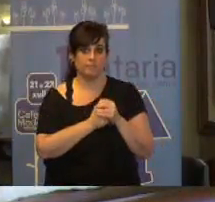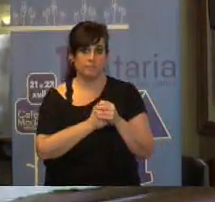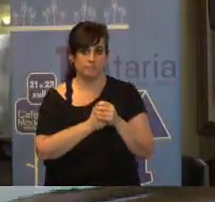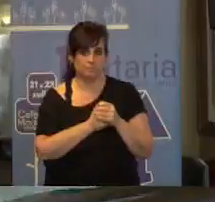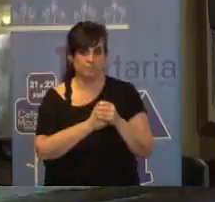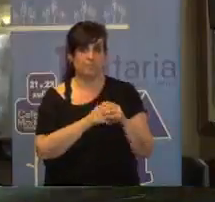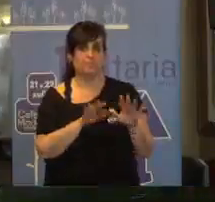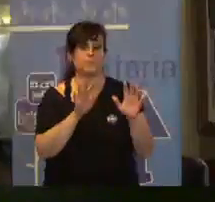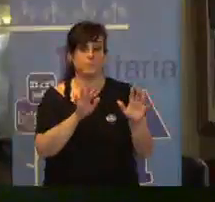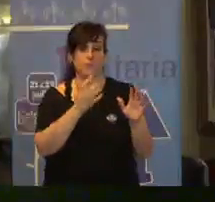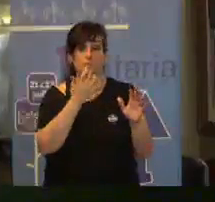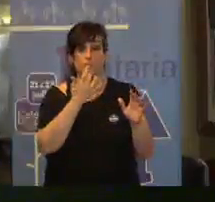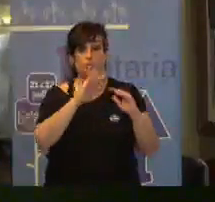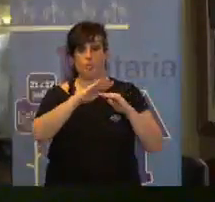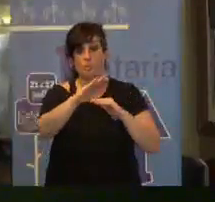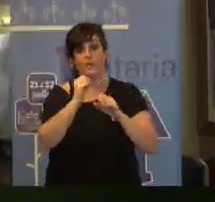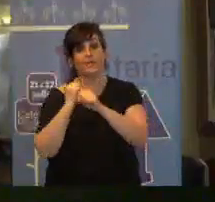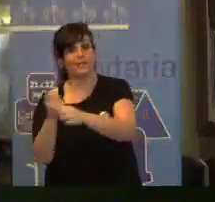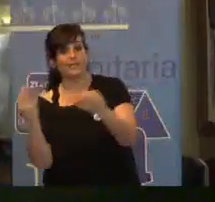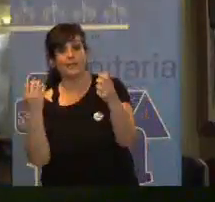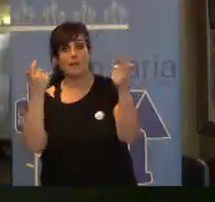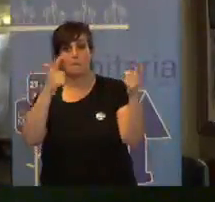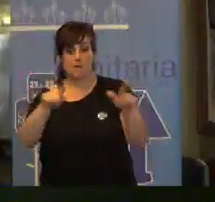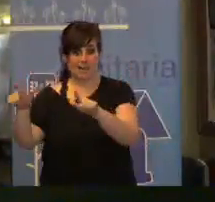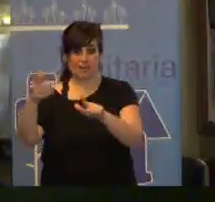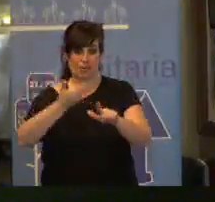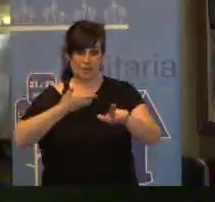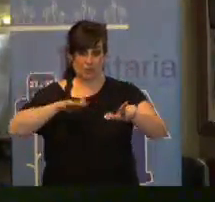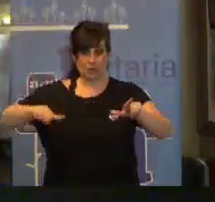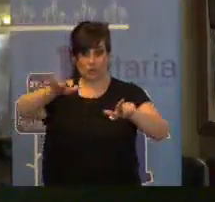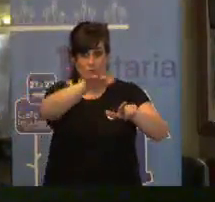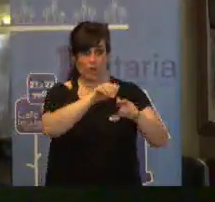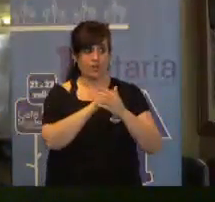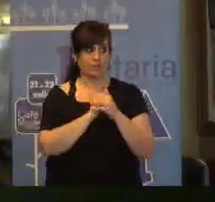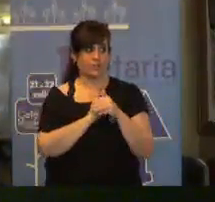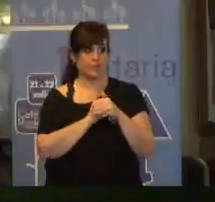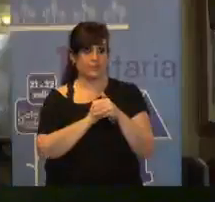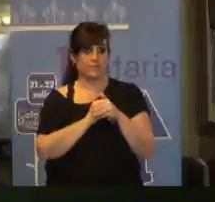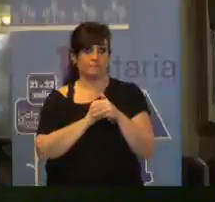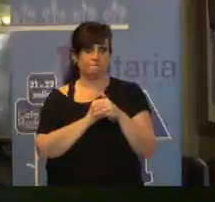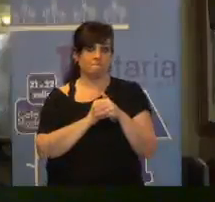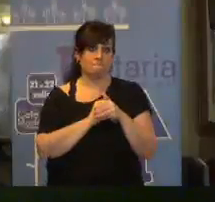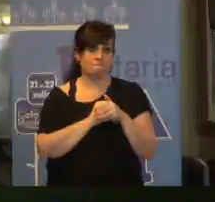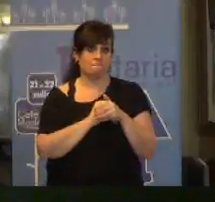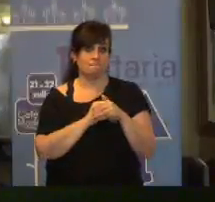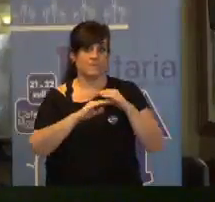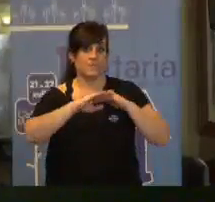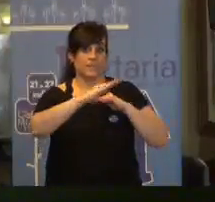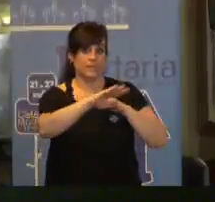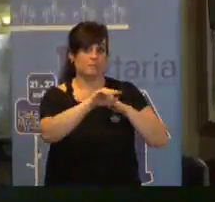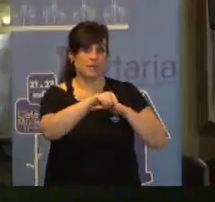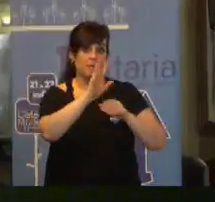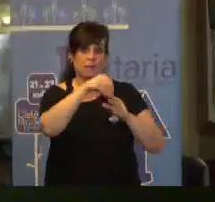das plataformas locais. En Marea contempla, e por eso mismo, unha